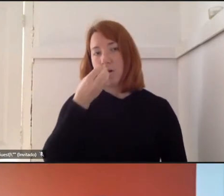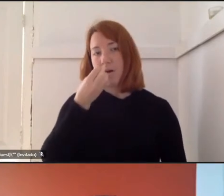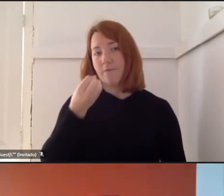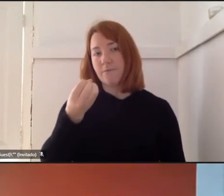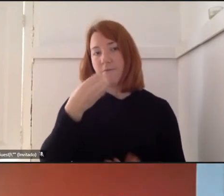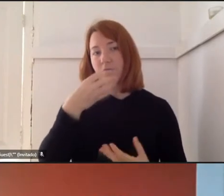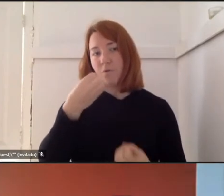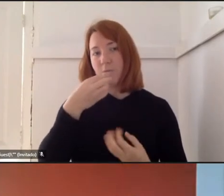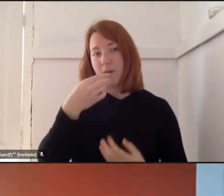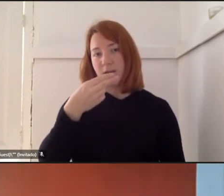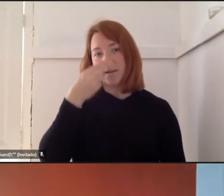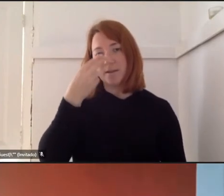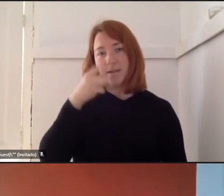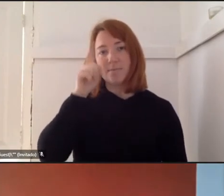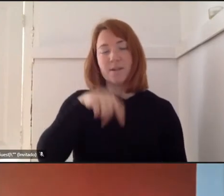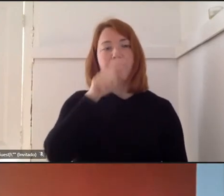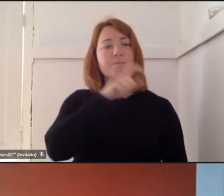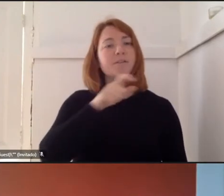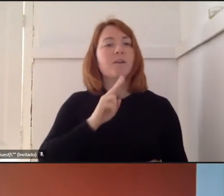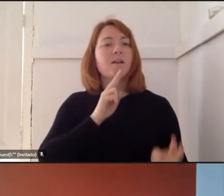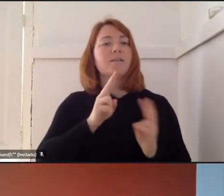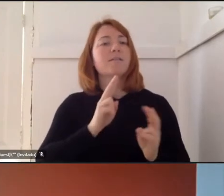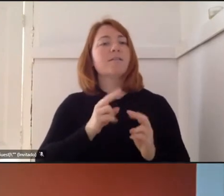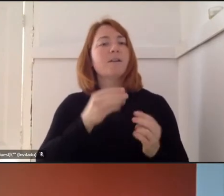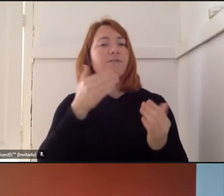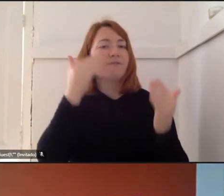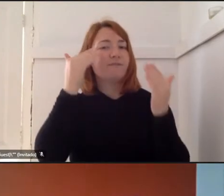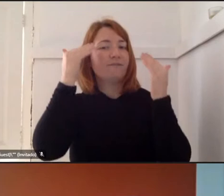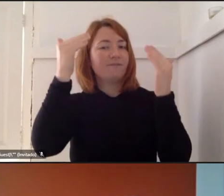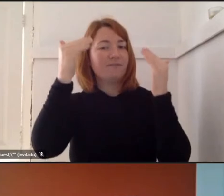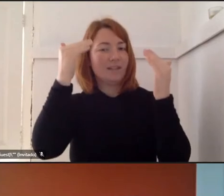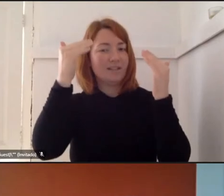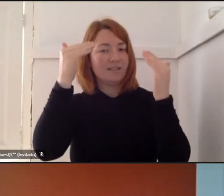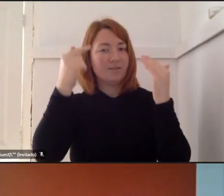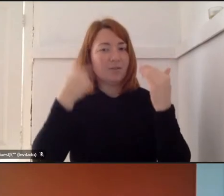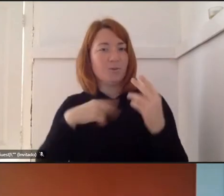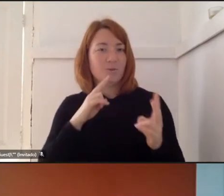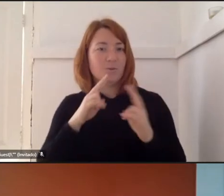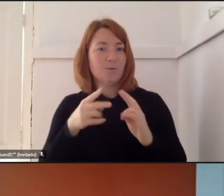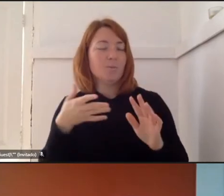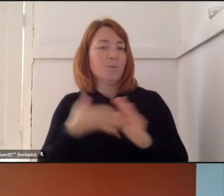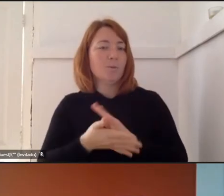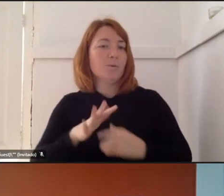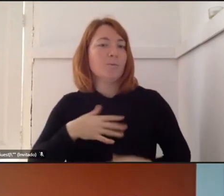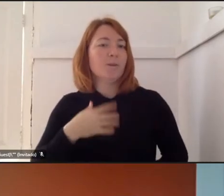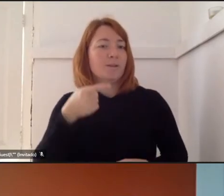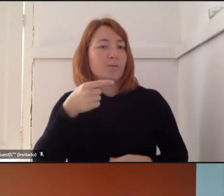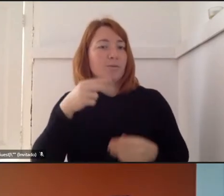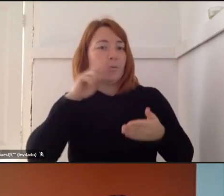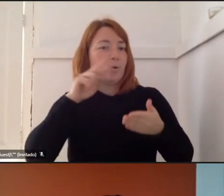hay felicitaciones, bueno, lo comparto porque como no te da tiempo quizá a leerlo,